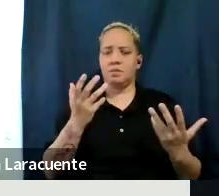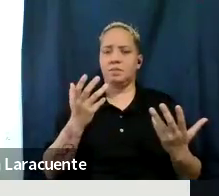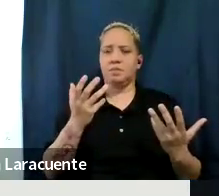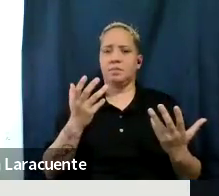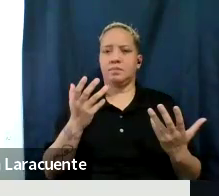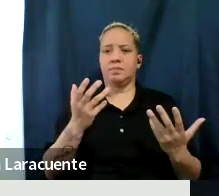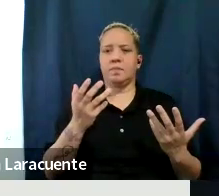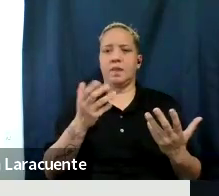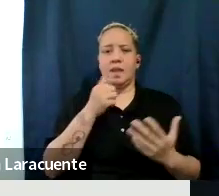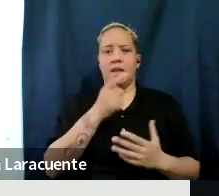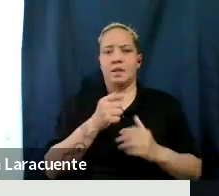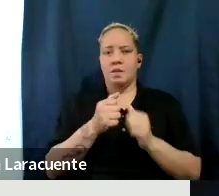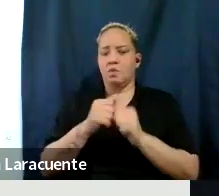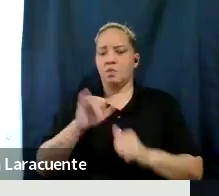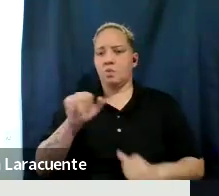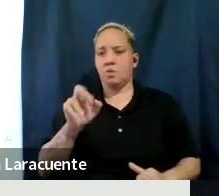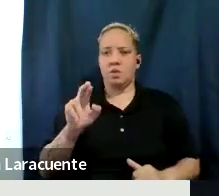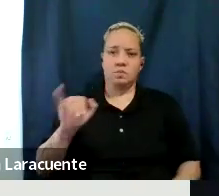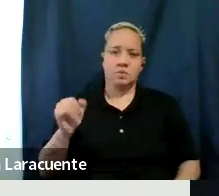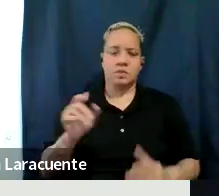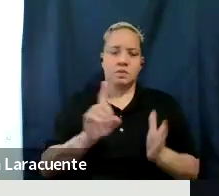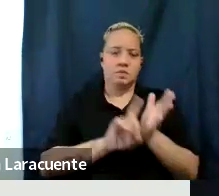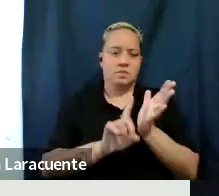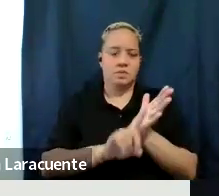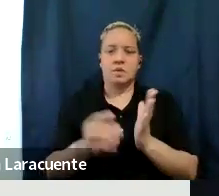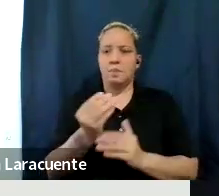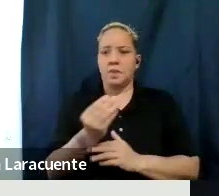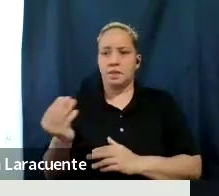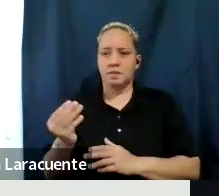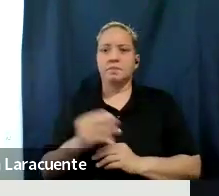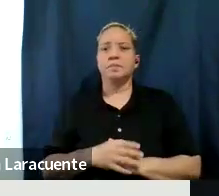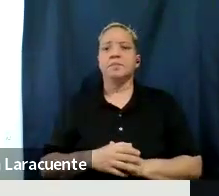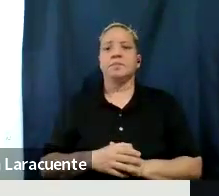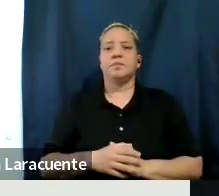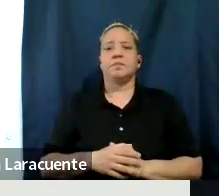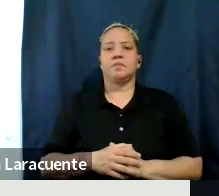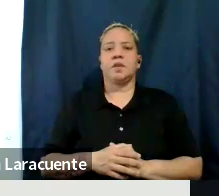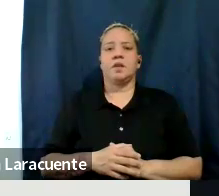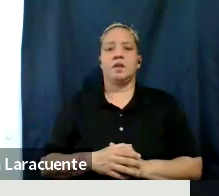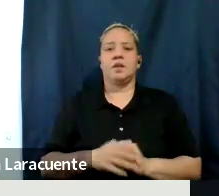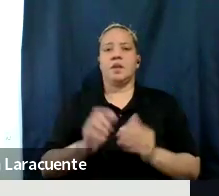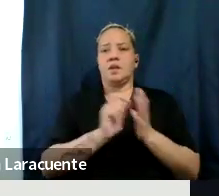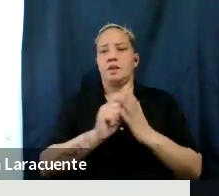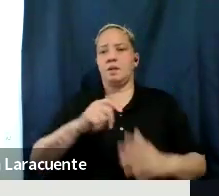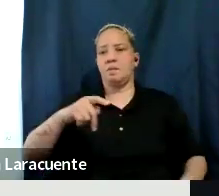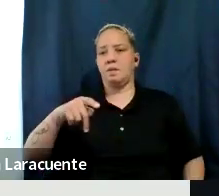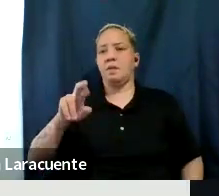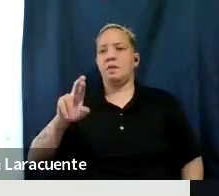ella, junto con Juan Ramón Jiménez, revisar los materiales y Juan Ramón Jiménez escribir el prólogo y,